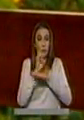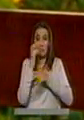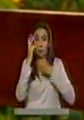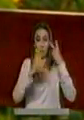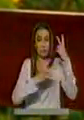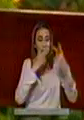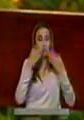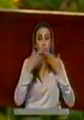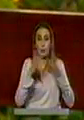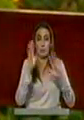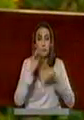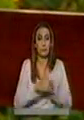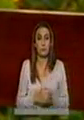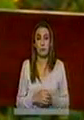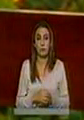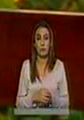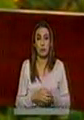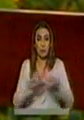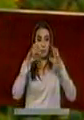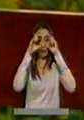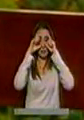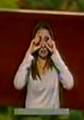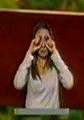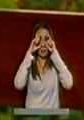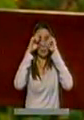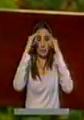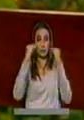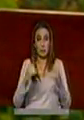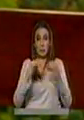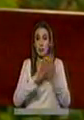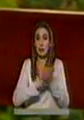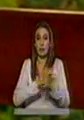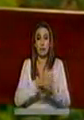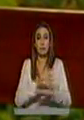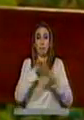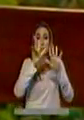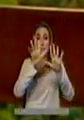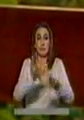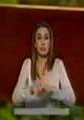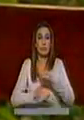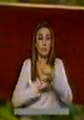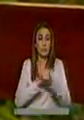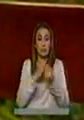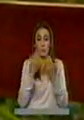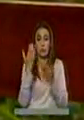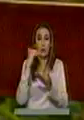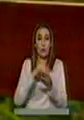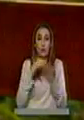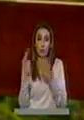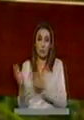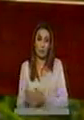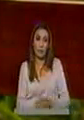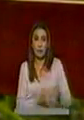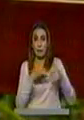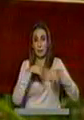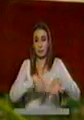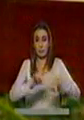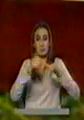y a una edad correcta, y ya después, unos 10, 20 años después, nuevamente puedan hacerlo y así